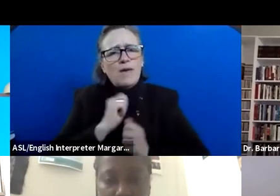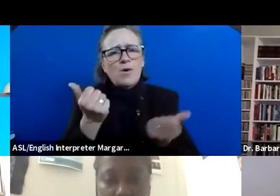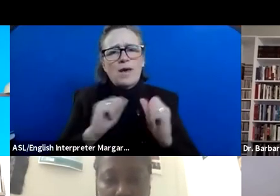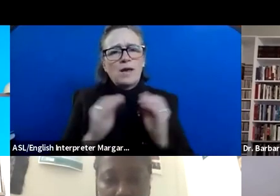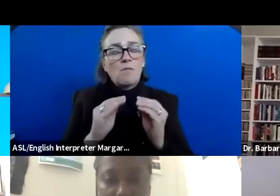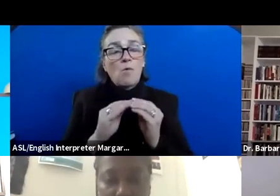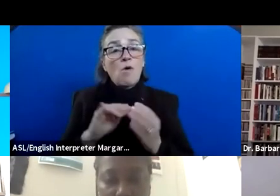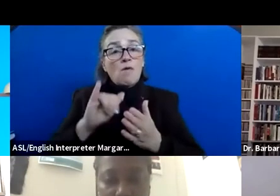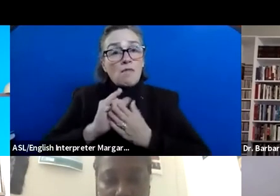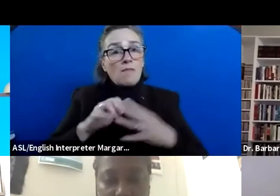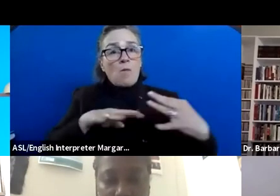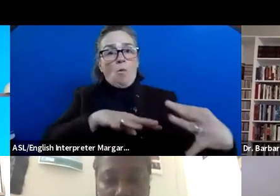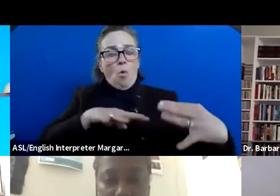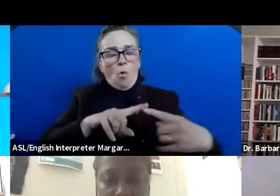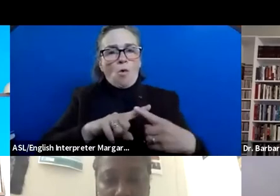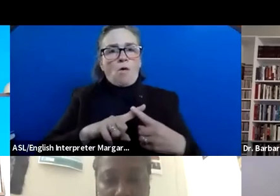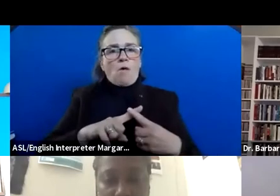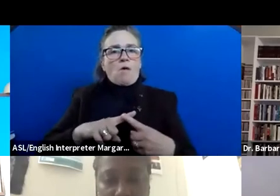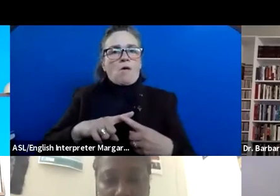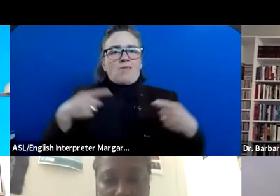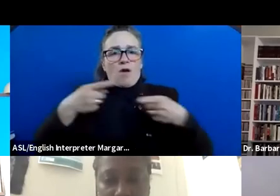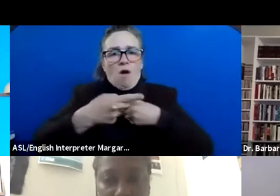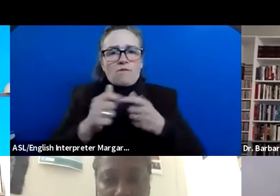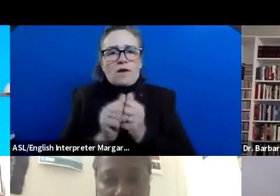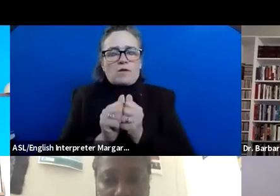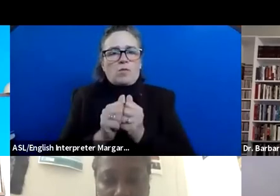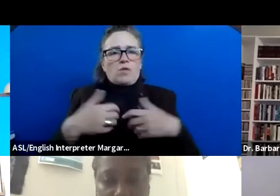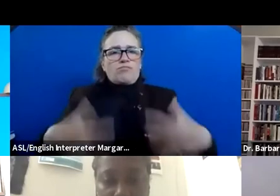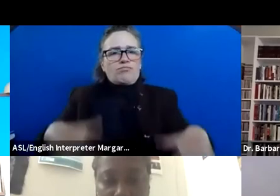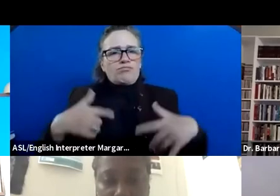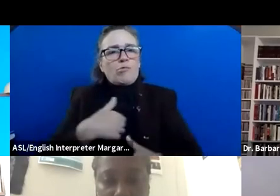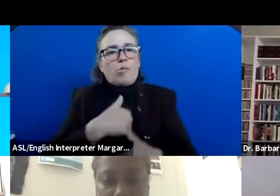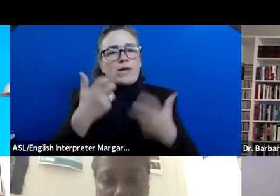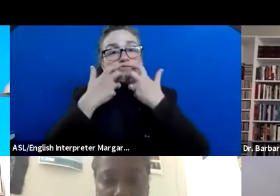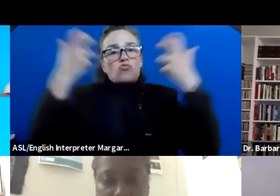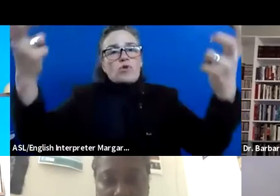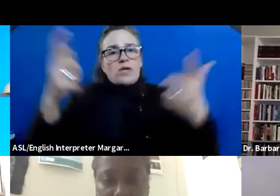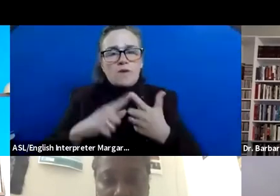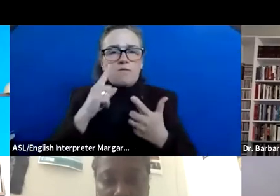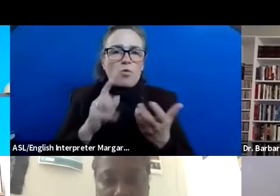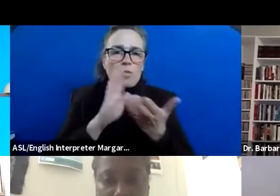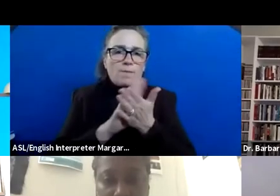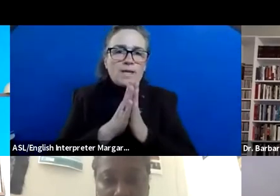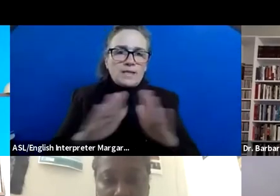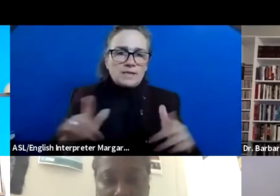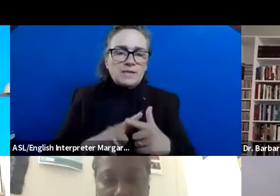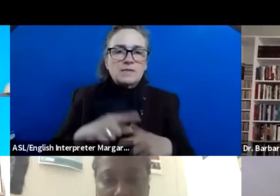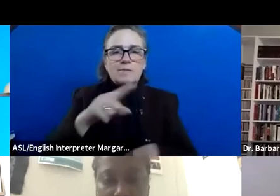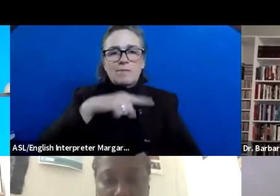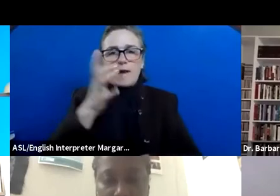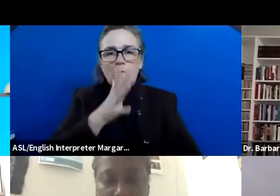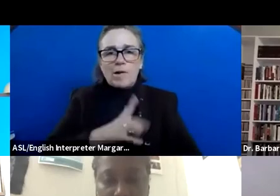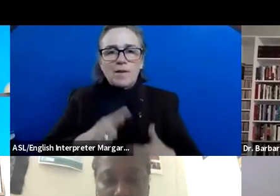en paz. Las mujeres negras, las mujeres indígenas, las mujeres campesinas son las que han parido